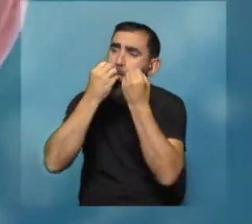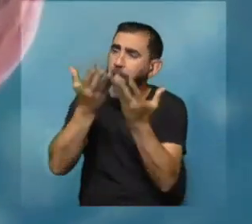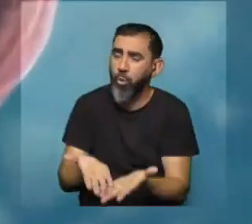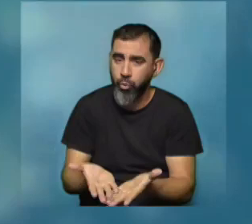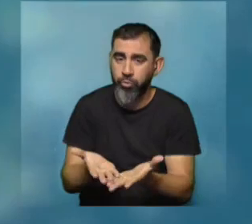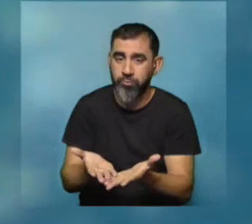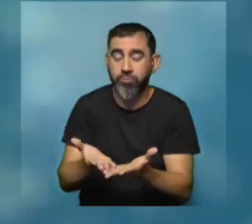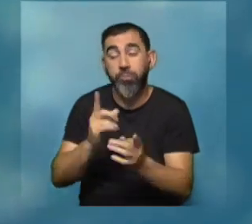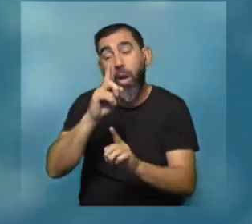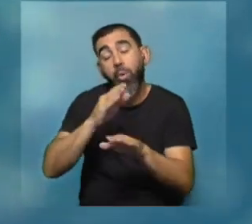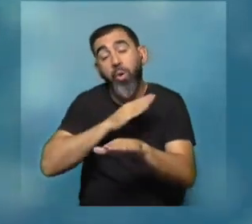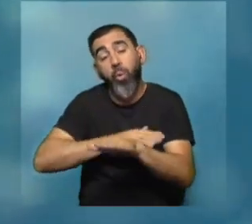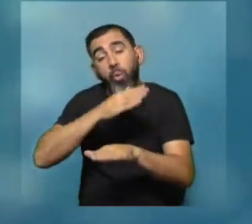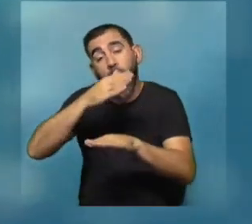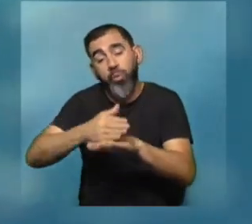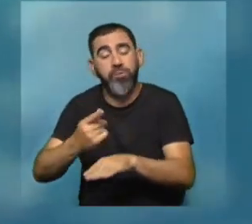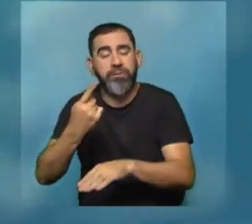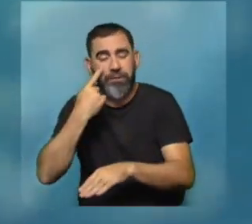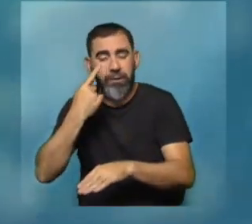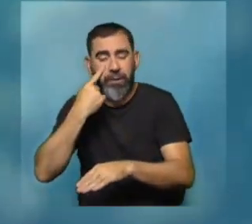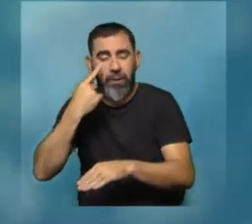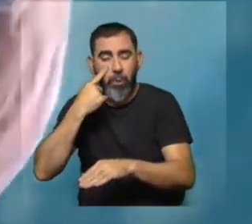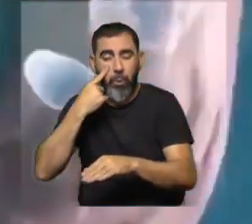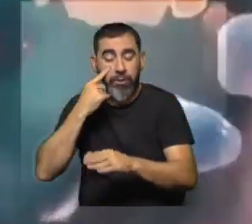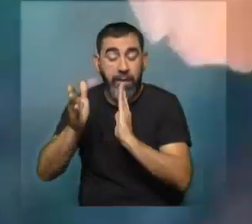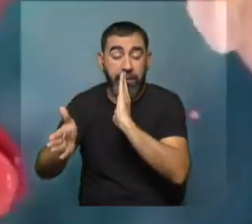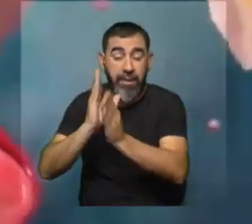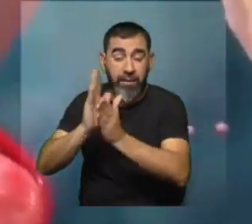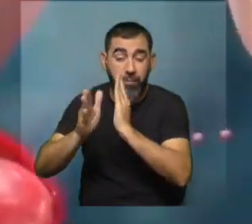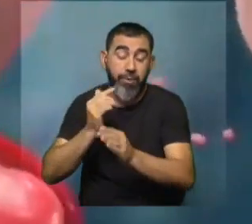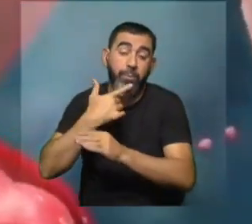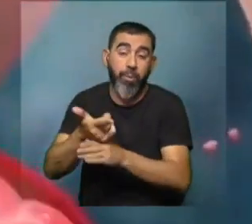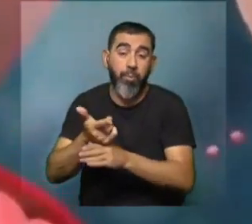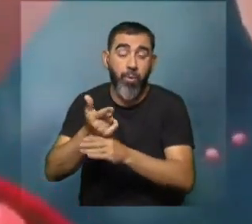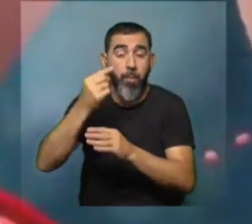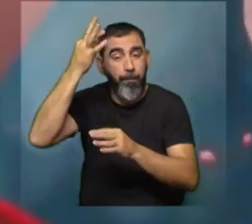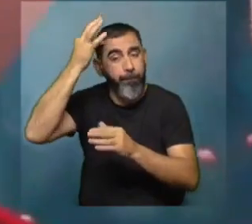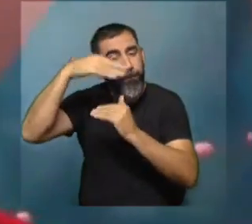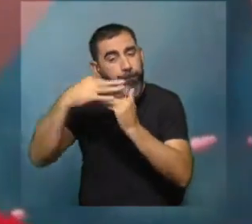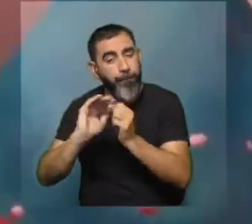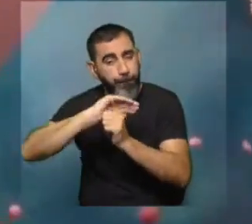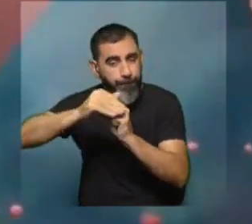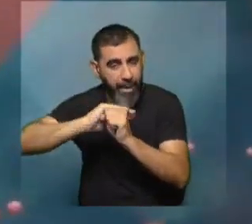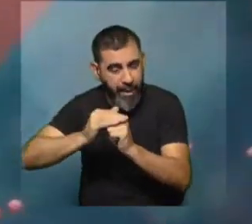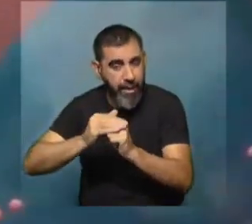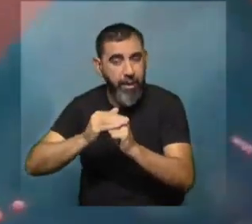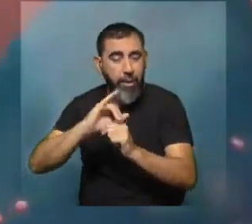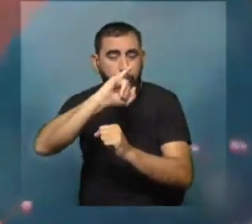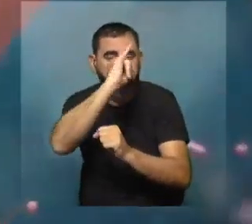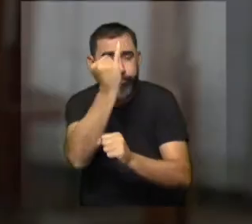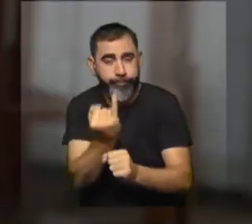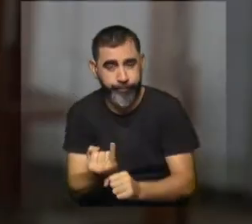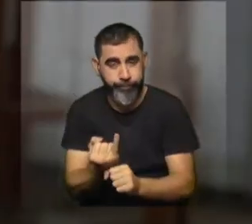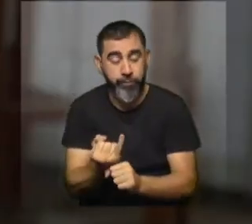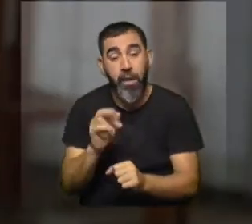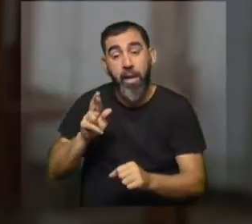Un efecto secundario muy conocido asociado a las quimioterapias, la caída de pelo, la baja de peso,